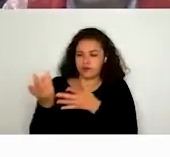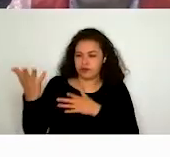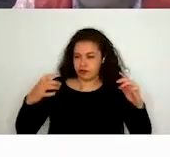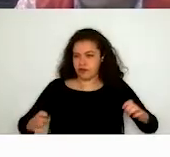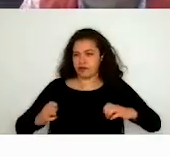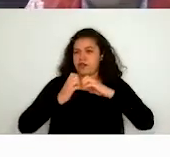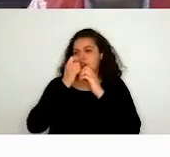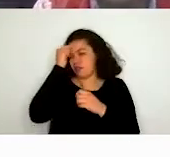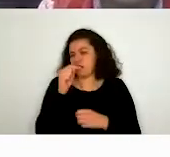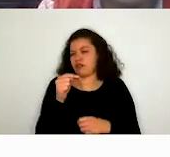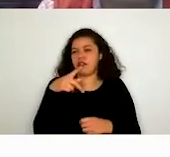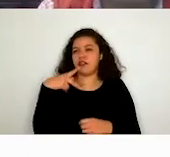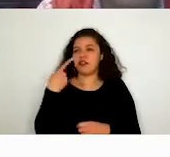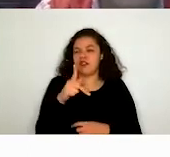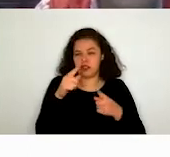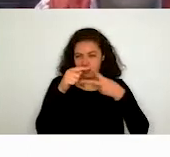de acuerdo a lo siguiente.